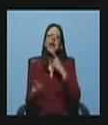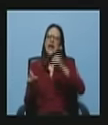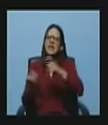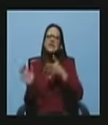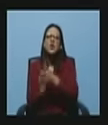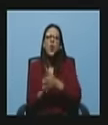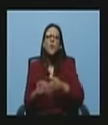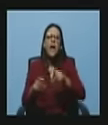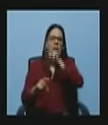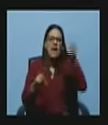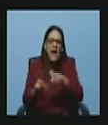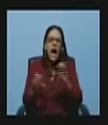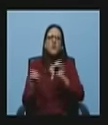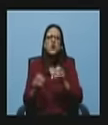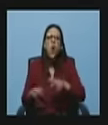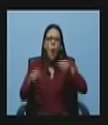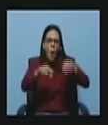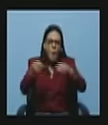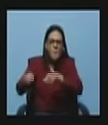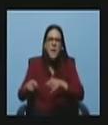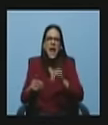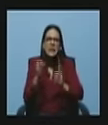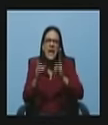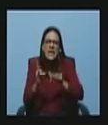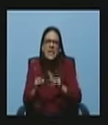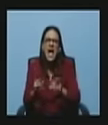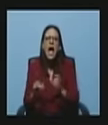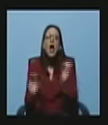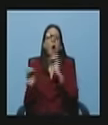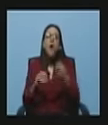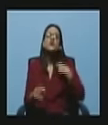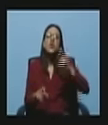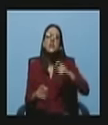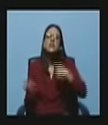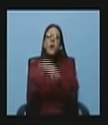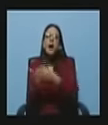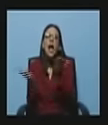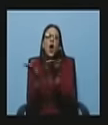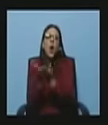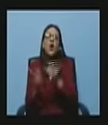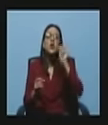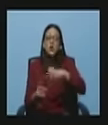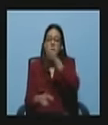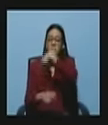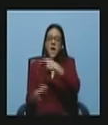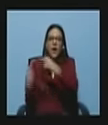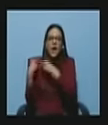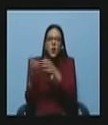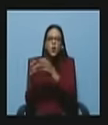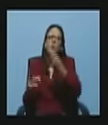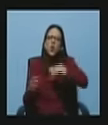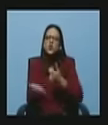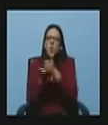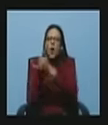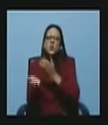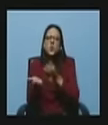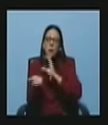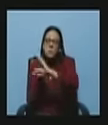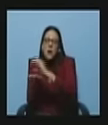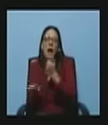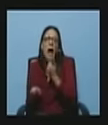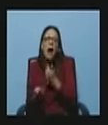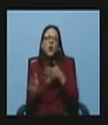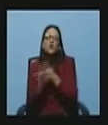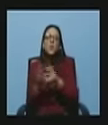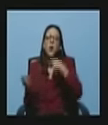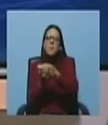batería. Necesito, por ejemplo, pagar los colegios de los chamos, que eso pasaba mucho vida, un colegio de parroquia. Lo di, es para poder